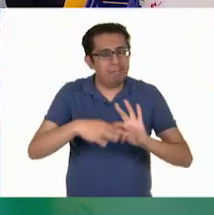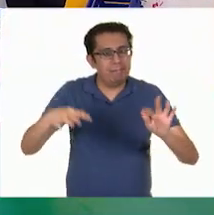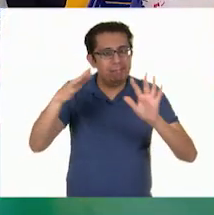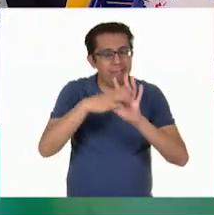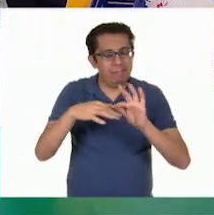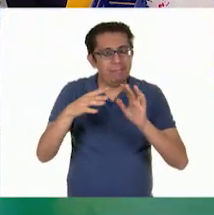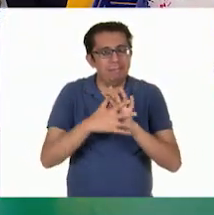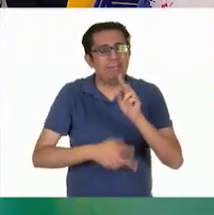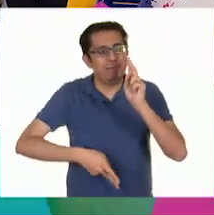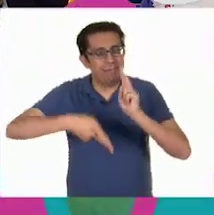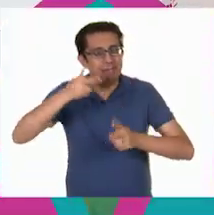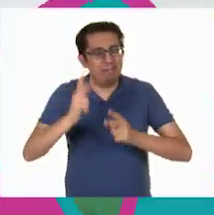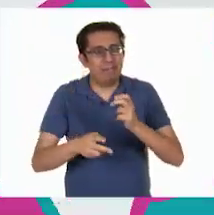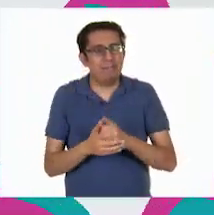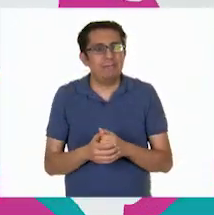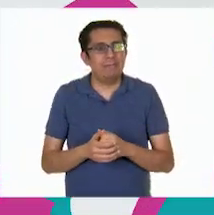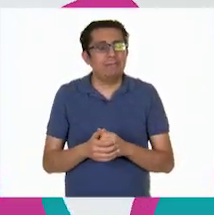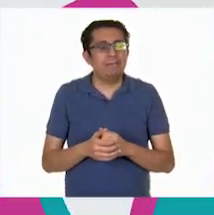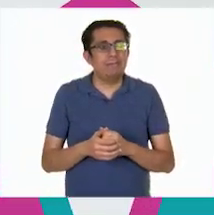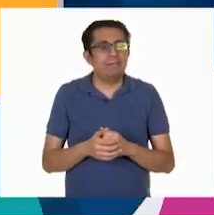Así que vamos con ella.